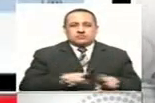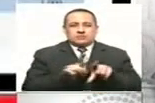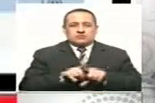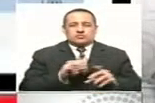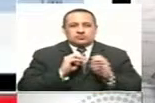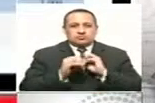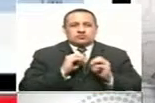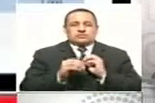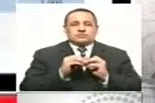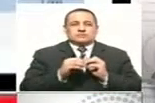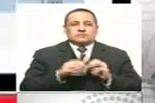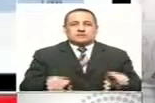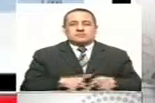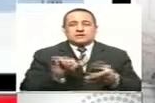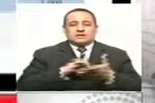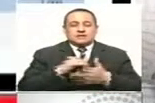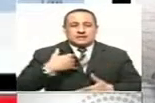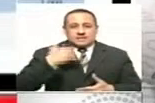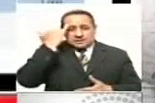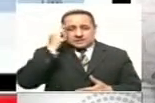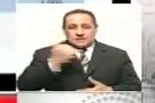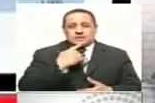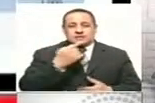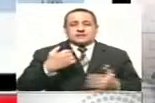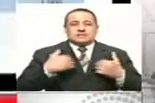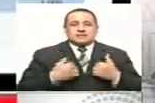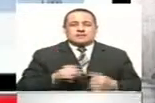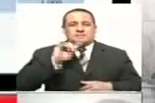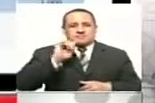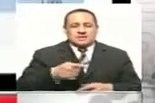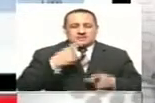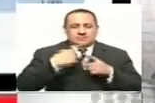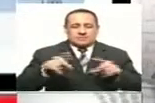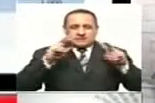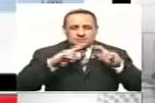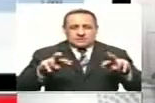metodología, y la idea es tener 1,000 investigadores más